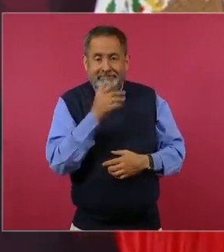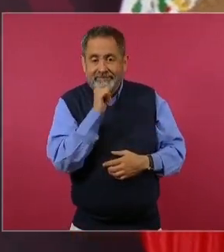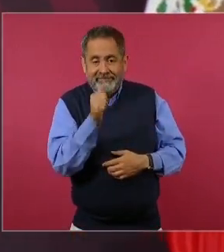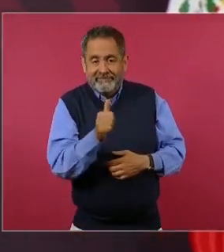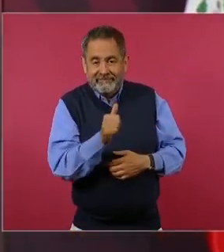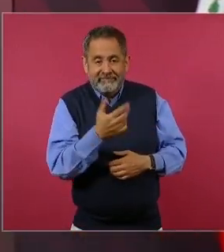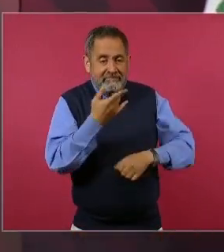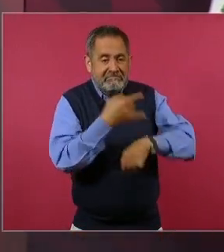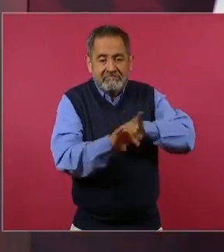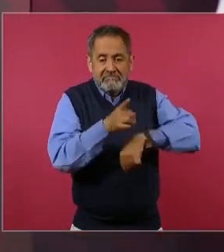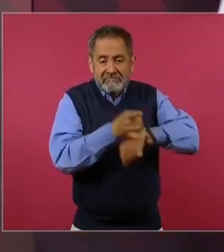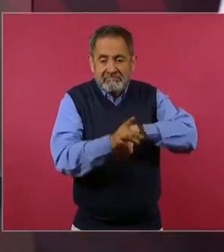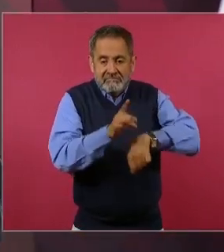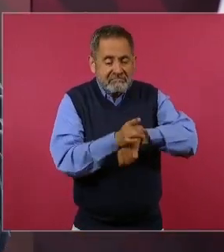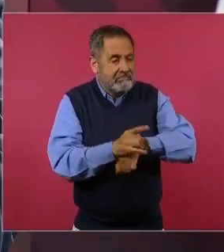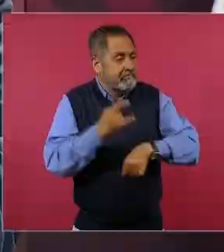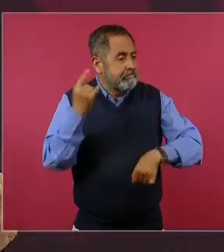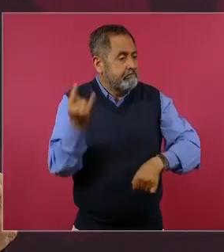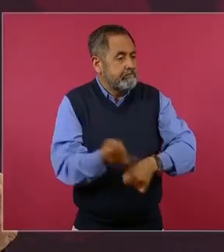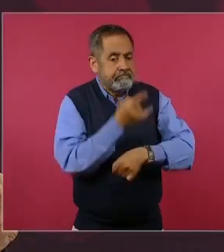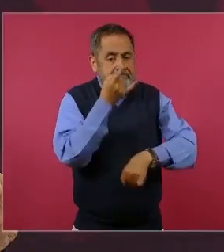rectitud